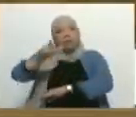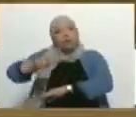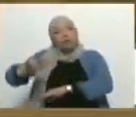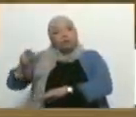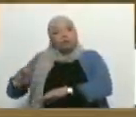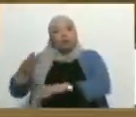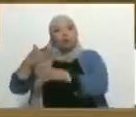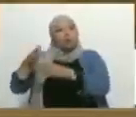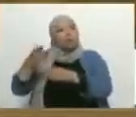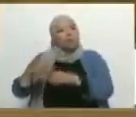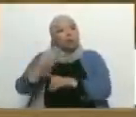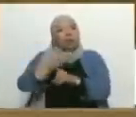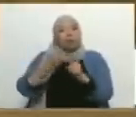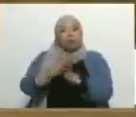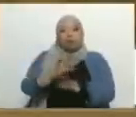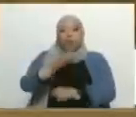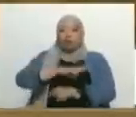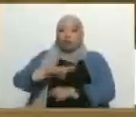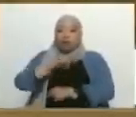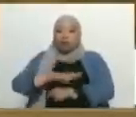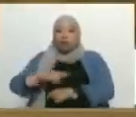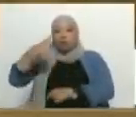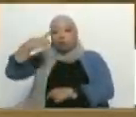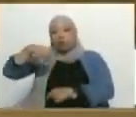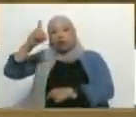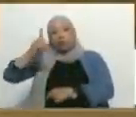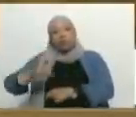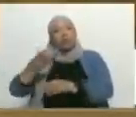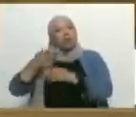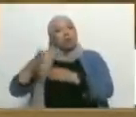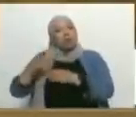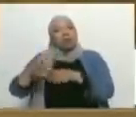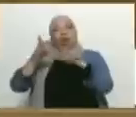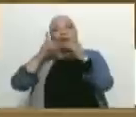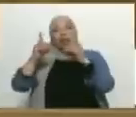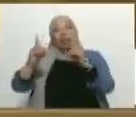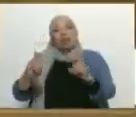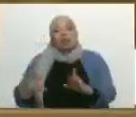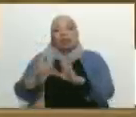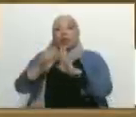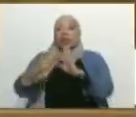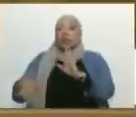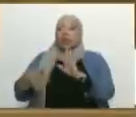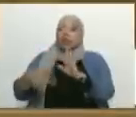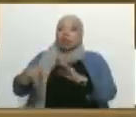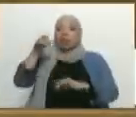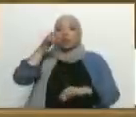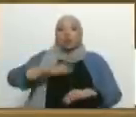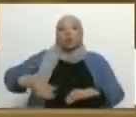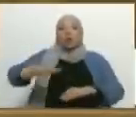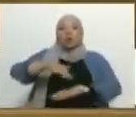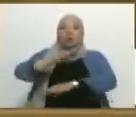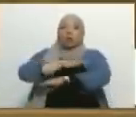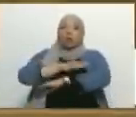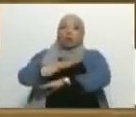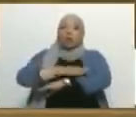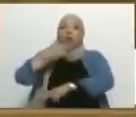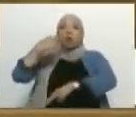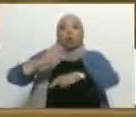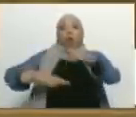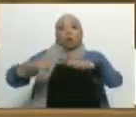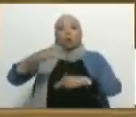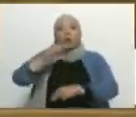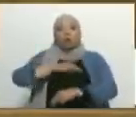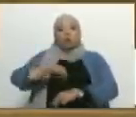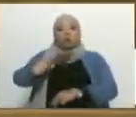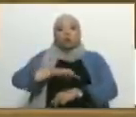tanto, se garantiza en nuestra República el derecho y dignidad de la persona para la construcción de